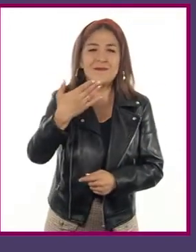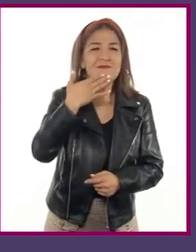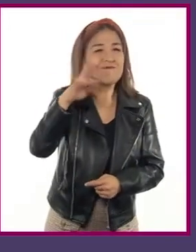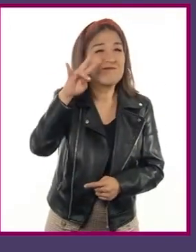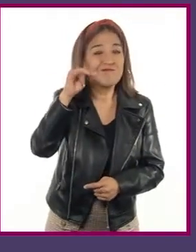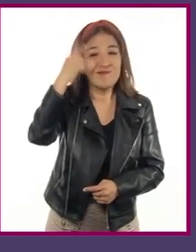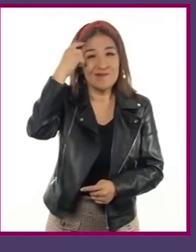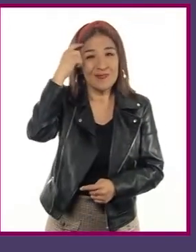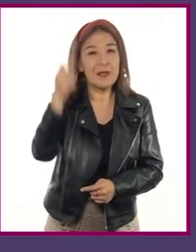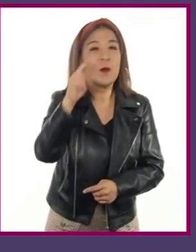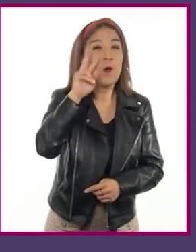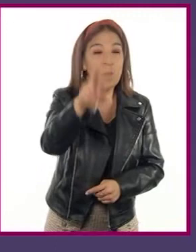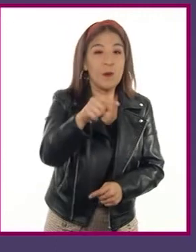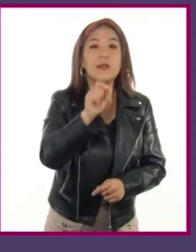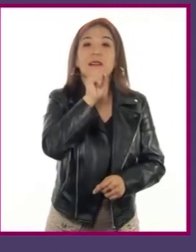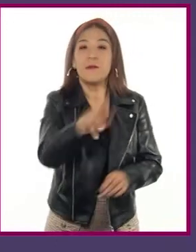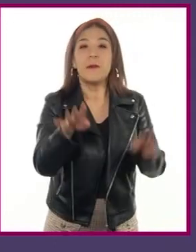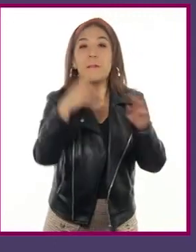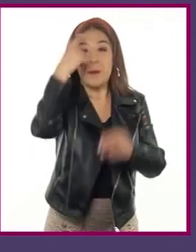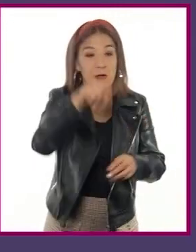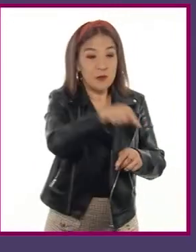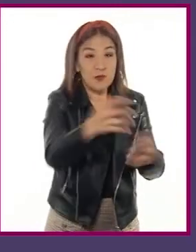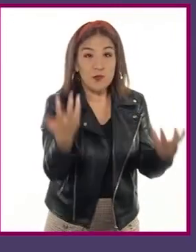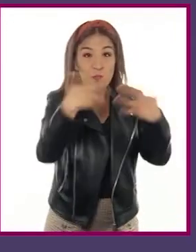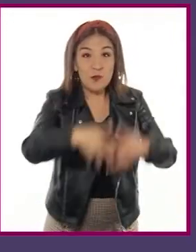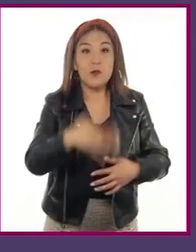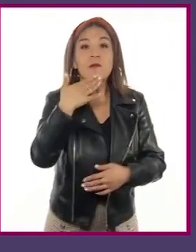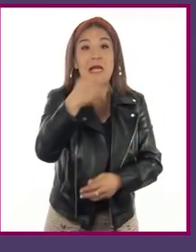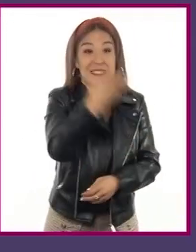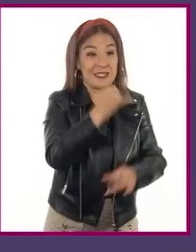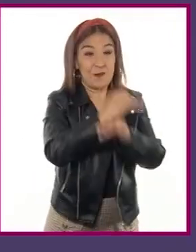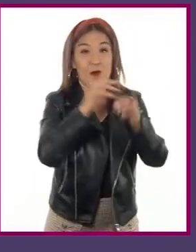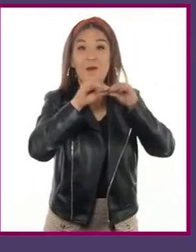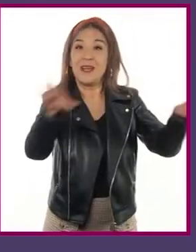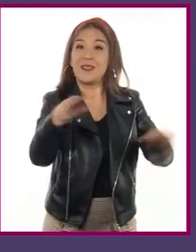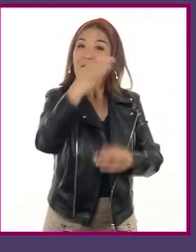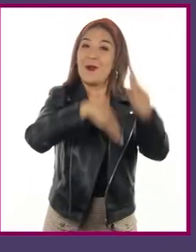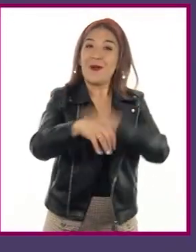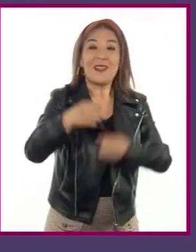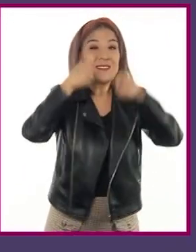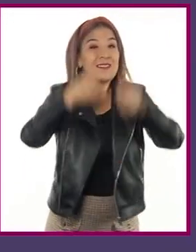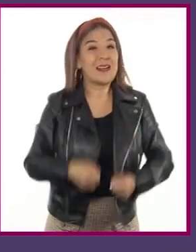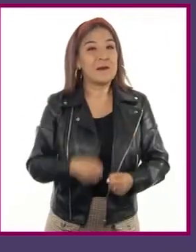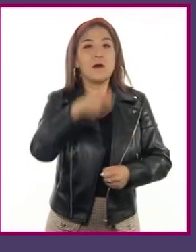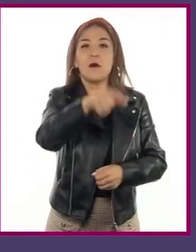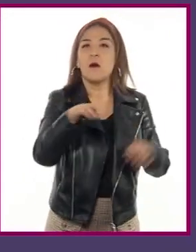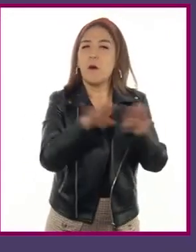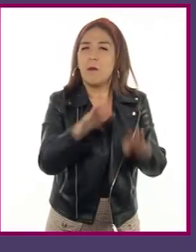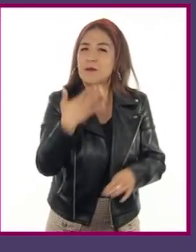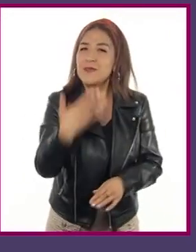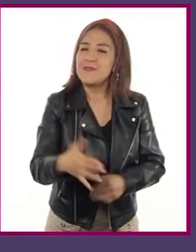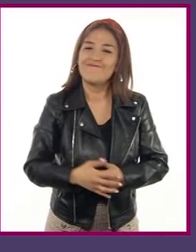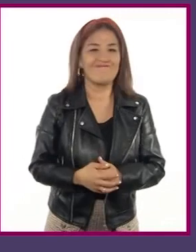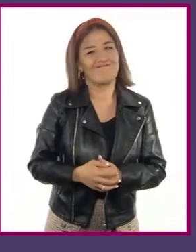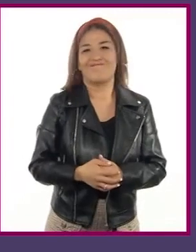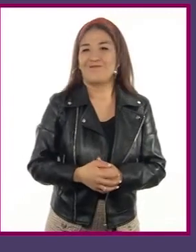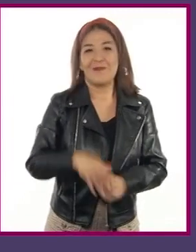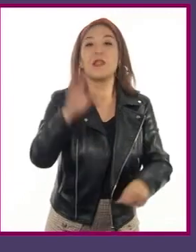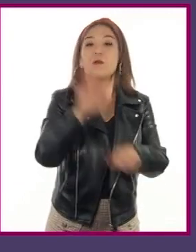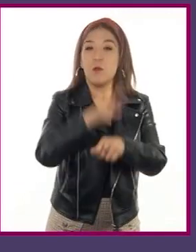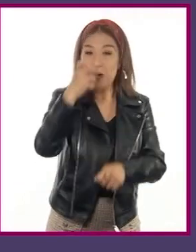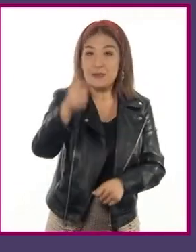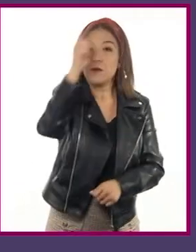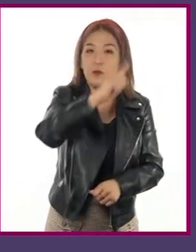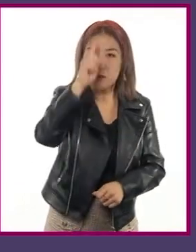sitios que consultas. Recuerda que no todos los datos que se publican en la red son necesariamente correctos, por lo que te